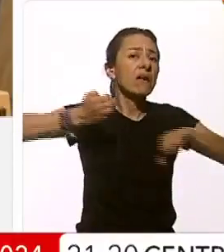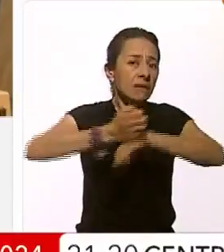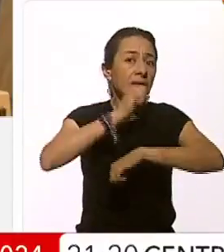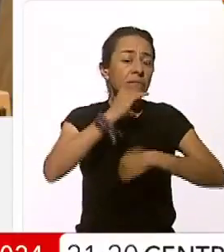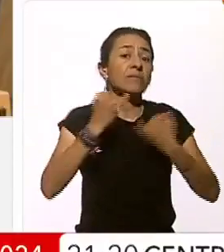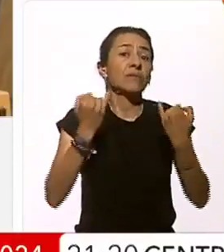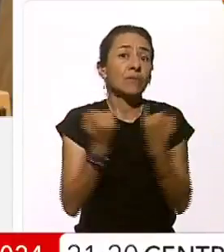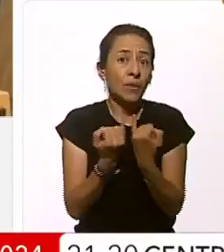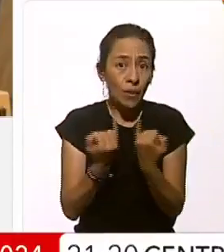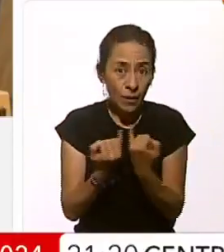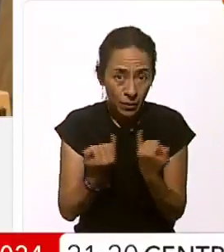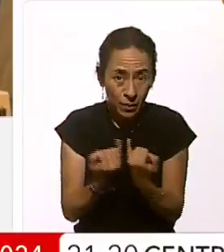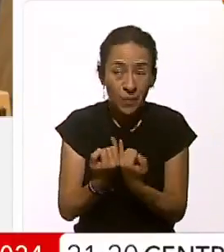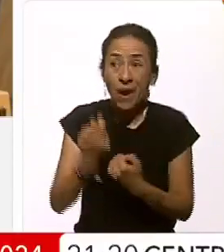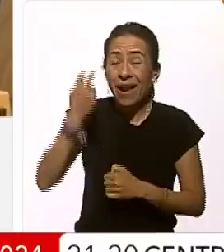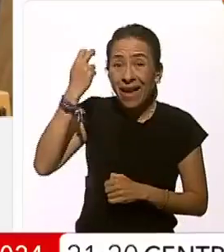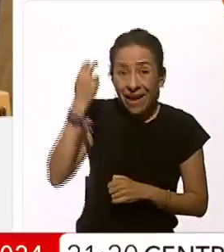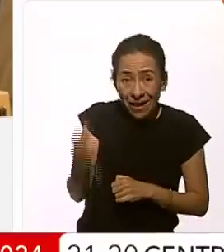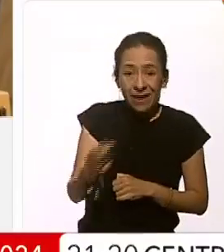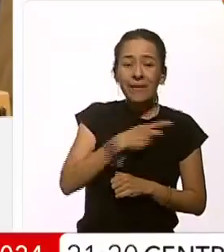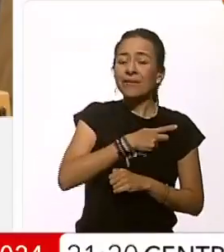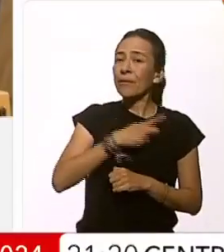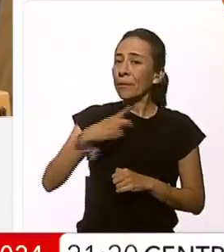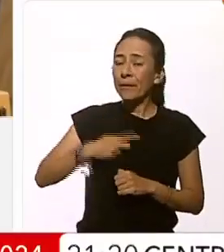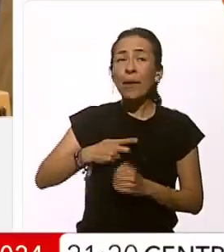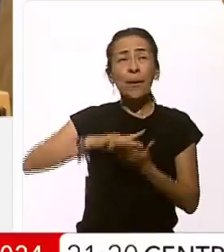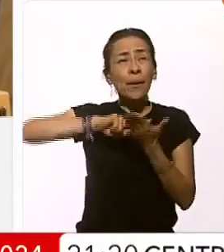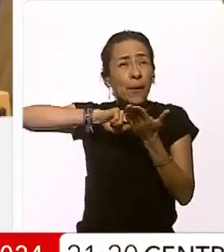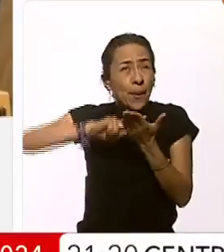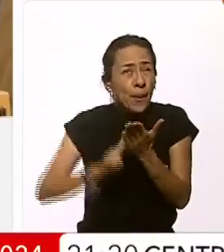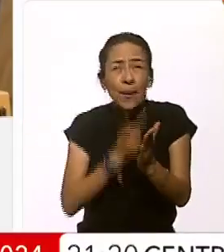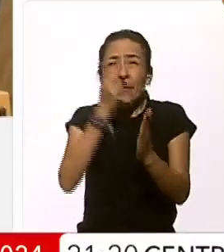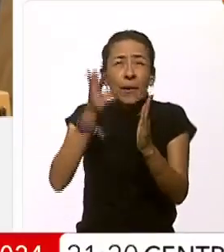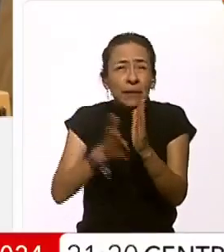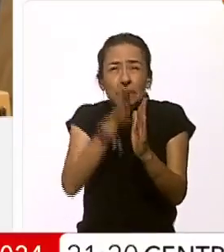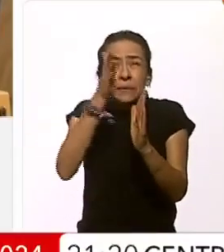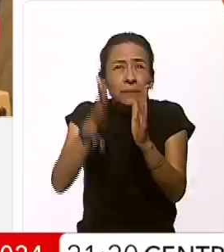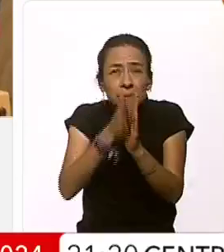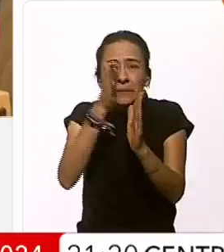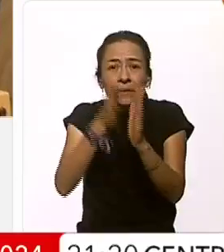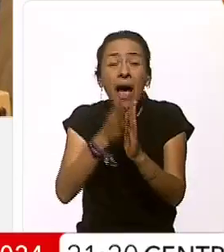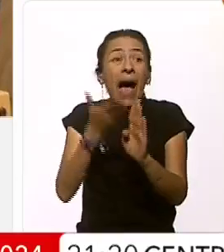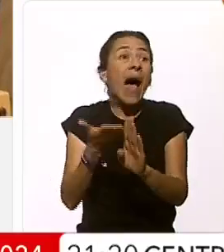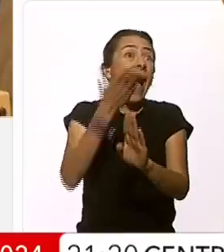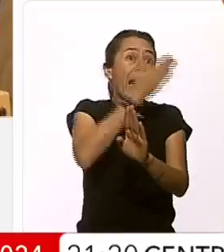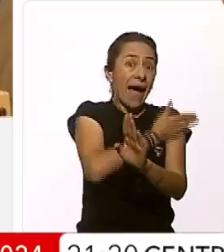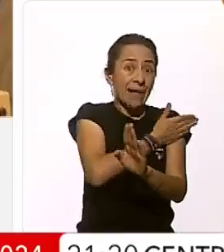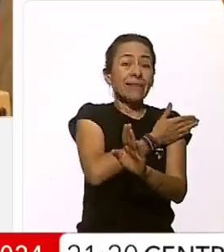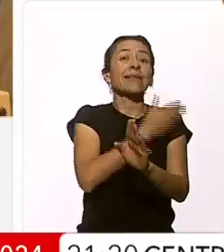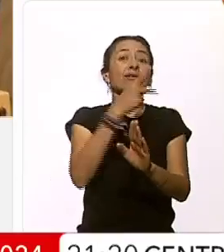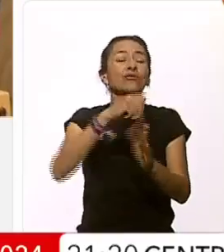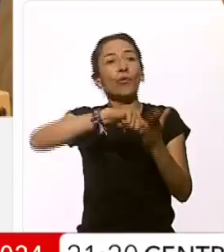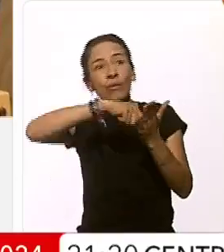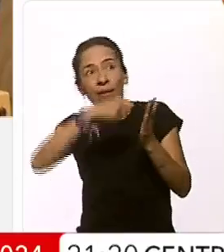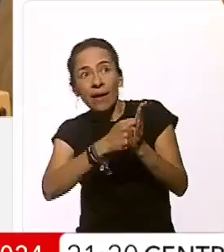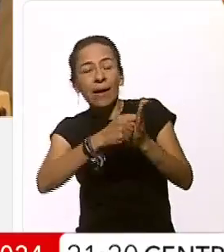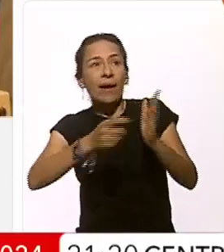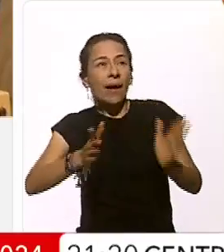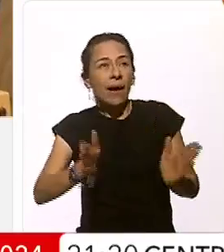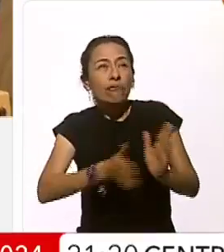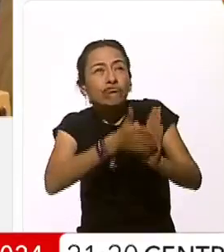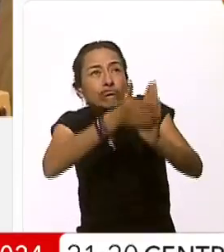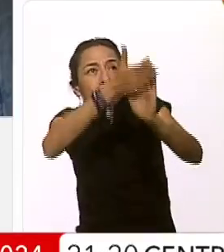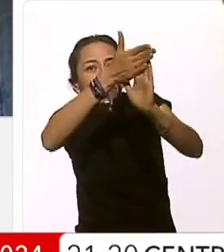se tiene que reconstruir con las mismas técnicas con las que fueron edificadas. Entonces, es